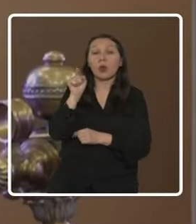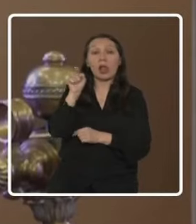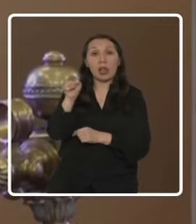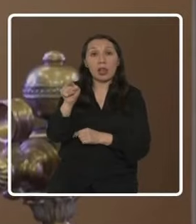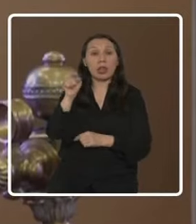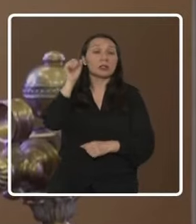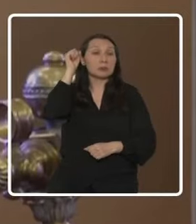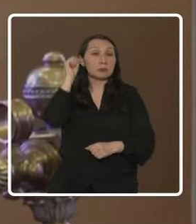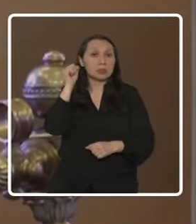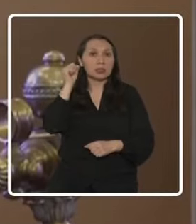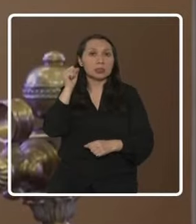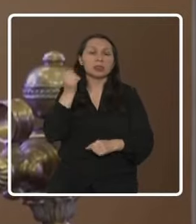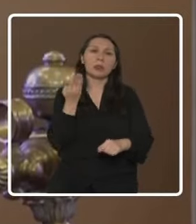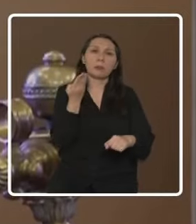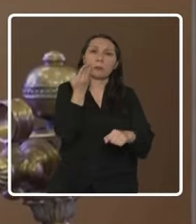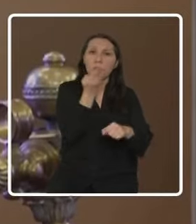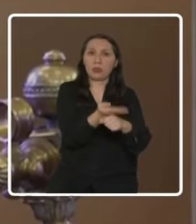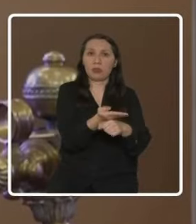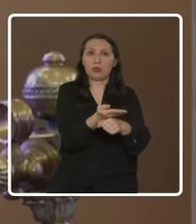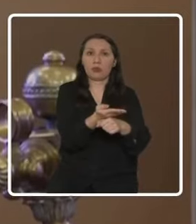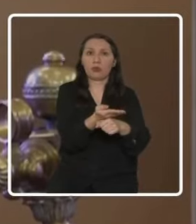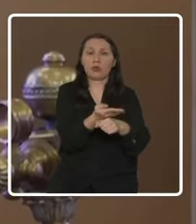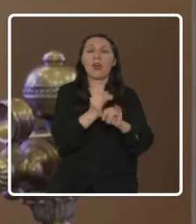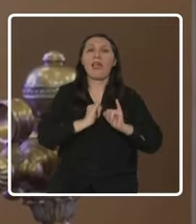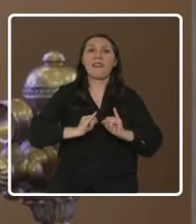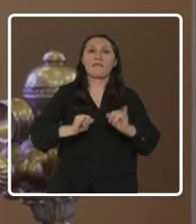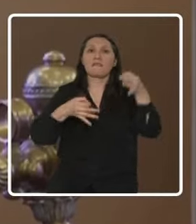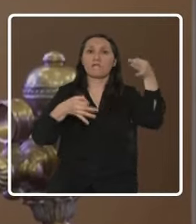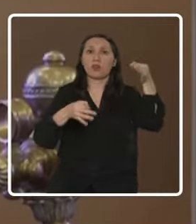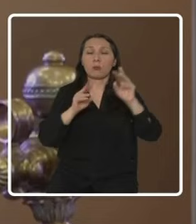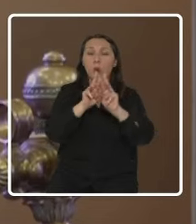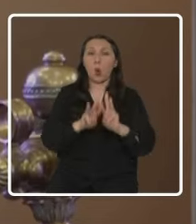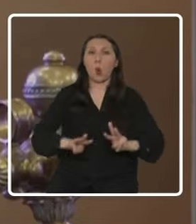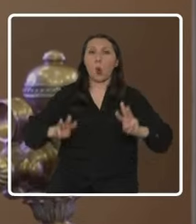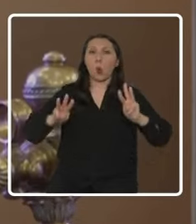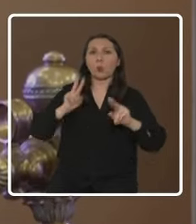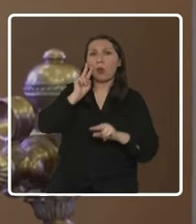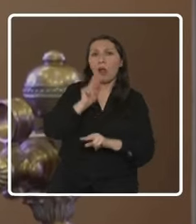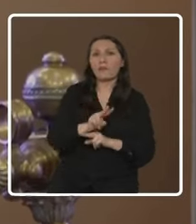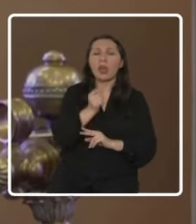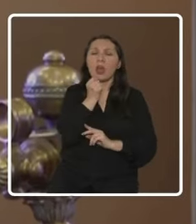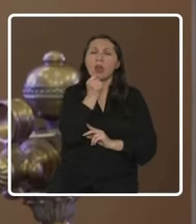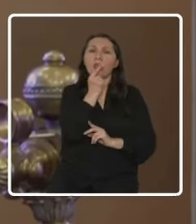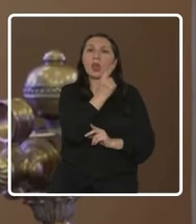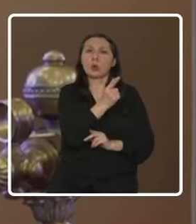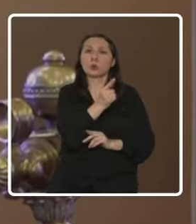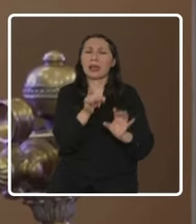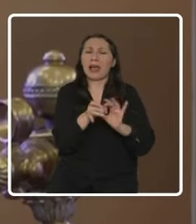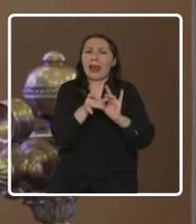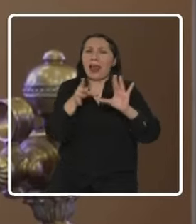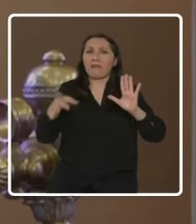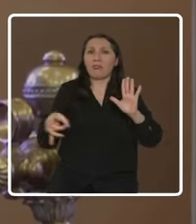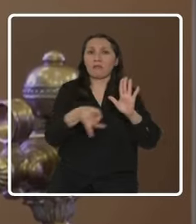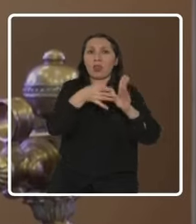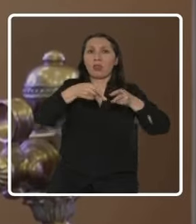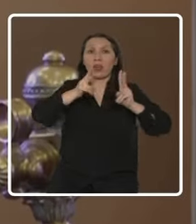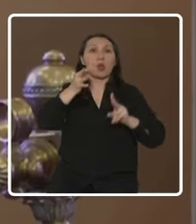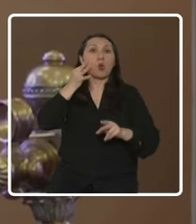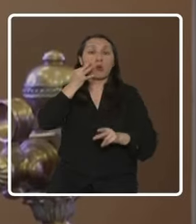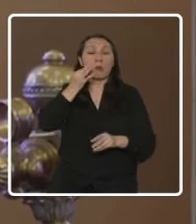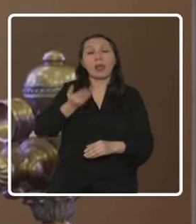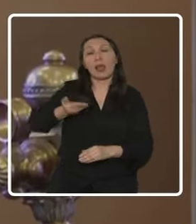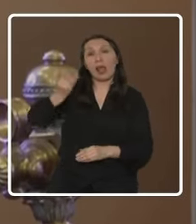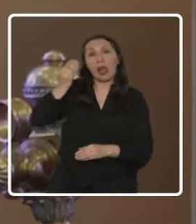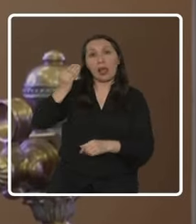que haya sido é quien haya solicitado el informe a la ONU respecto a las denuncias de las graves violaciones a los Derechos Humanos que se